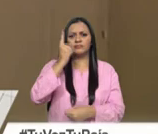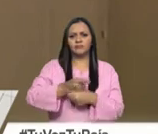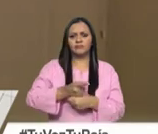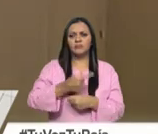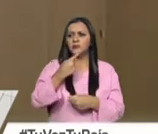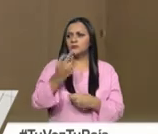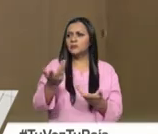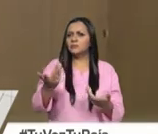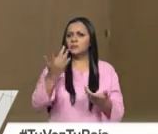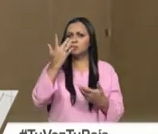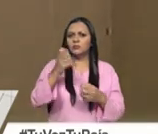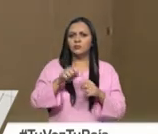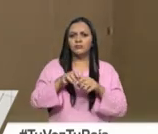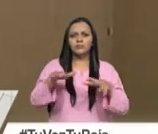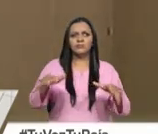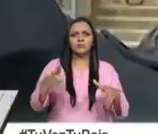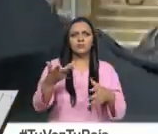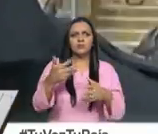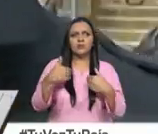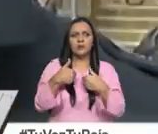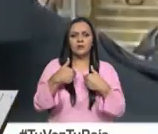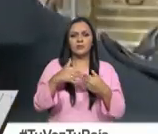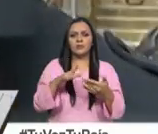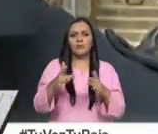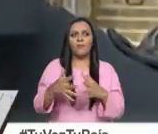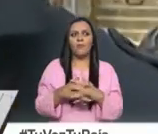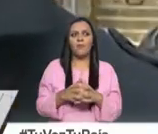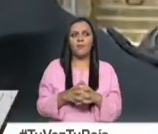ciclo de multiplicación del virus.